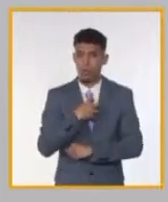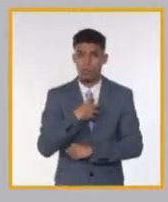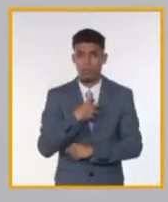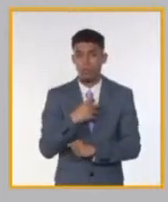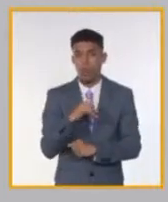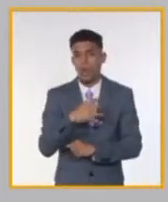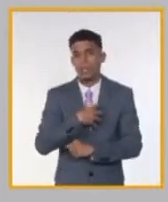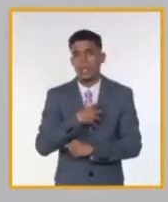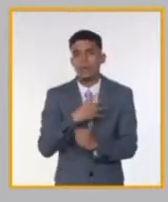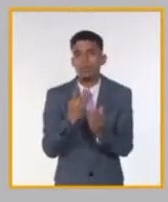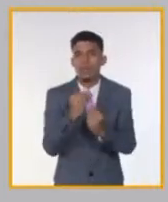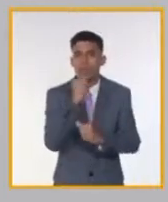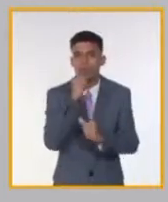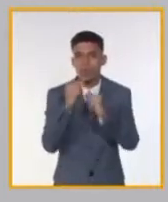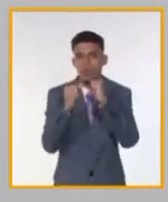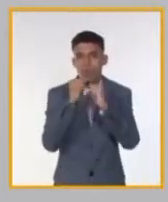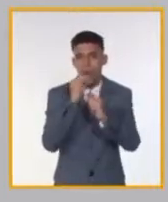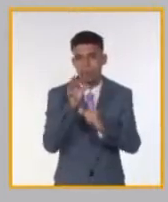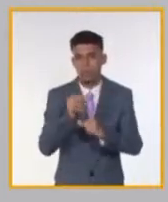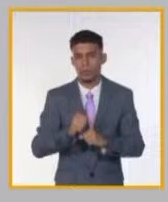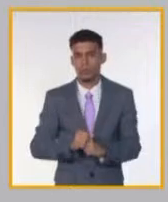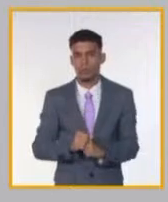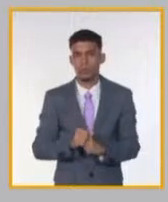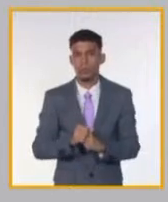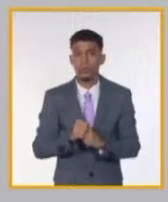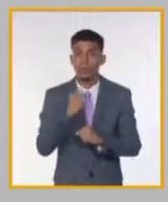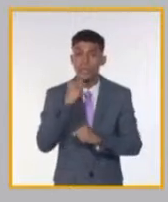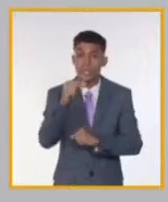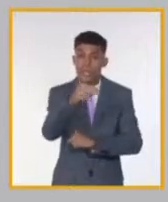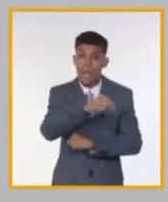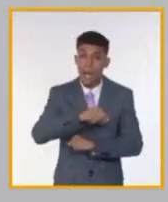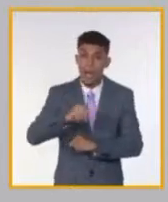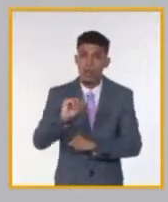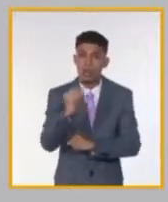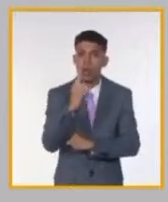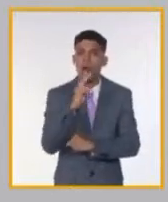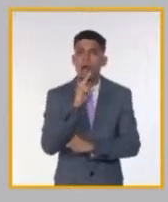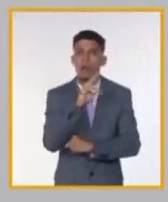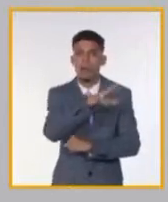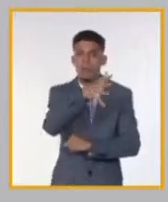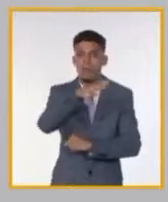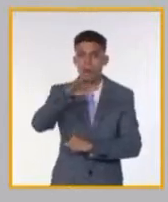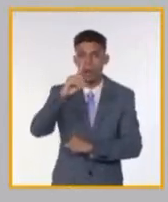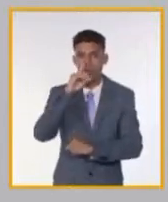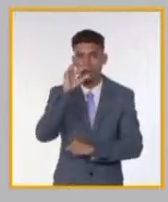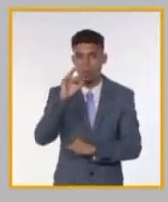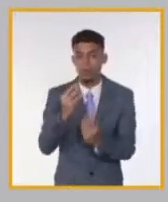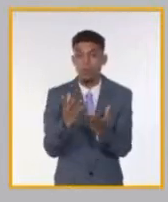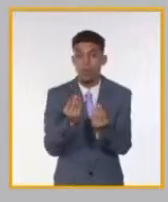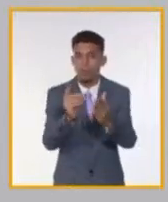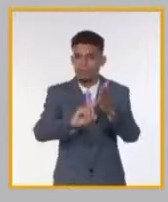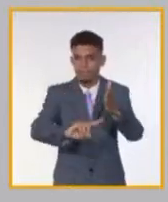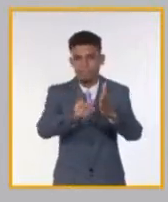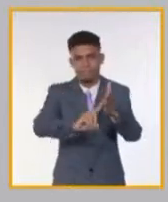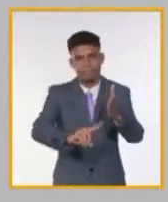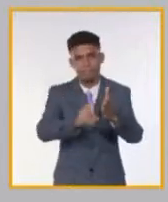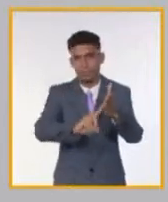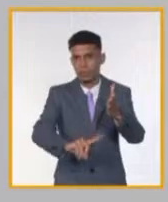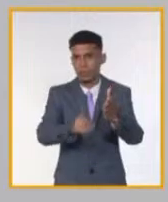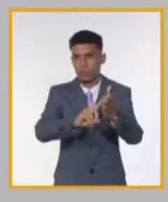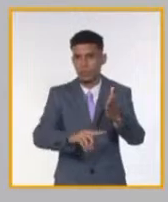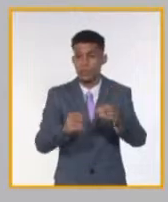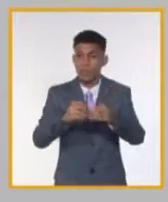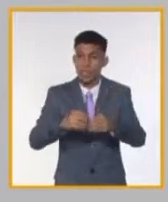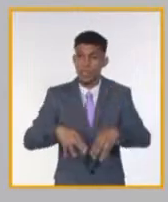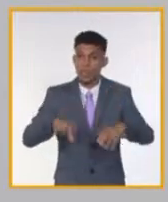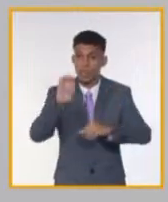su elaboración no solamente demanda agua de mar, demanda también mucha energía. En las condiciones de nuestra